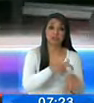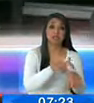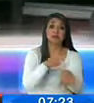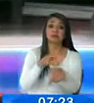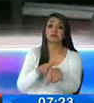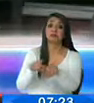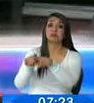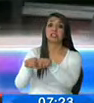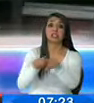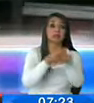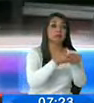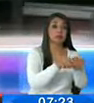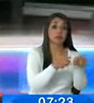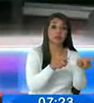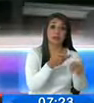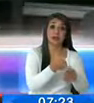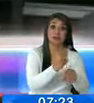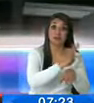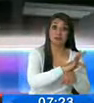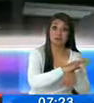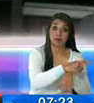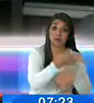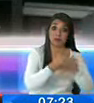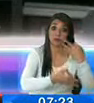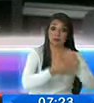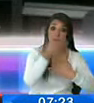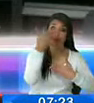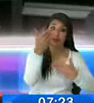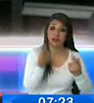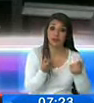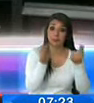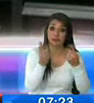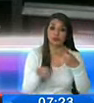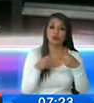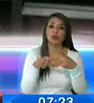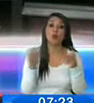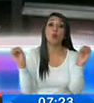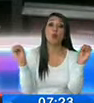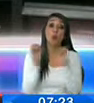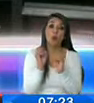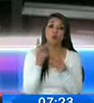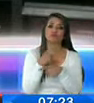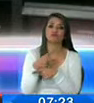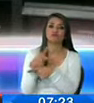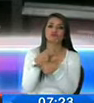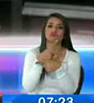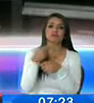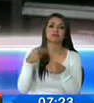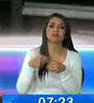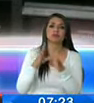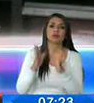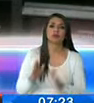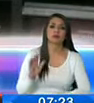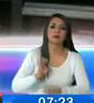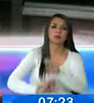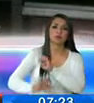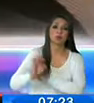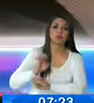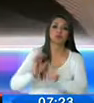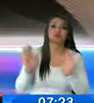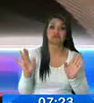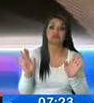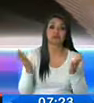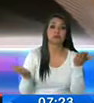ver qué va a operar más rápido, si el enjuiciamiento político o, en este caso, la evaluación que haría el Consejo